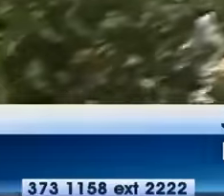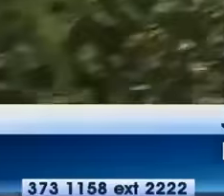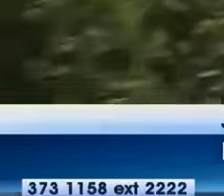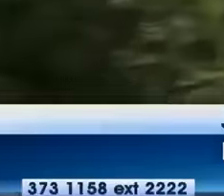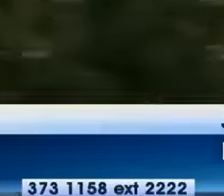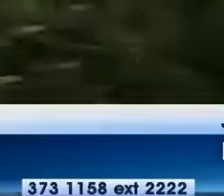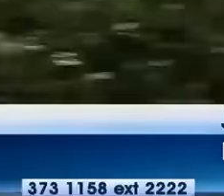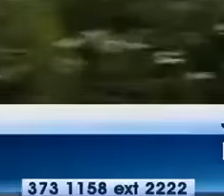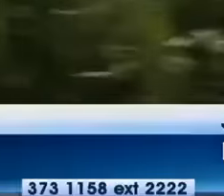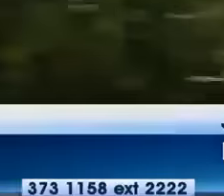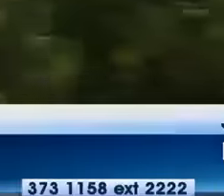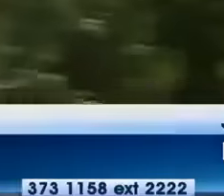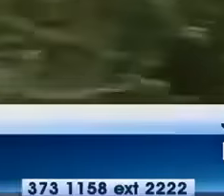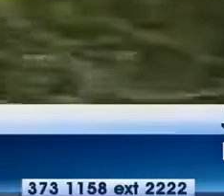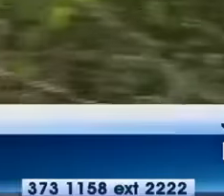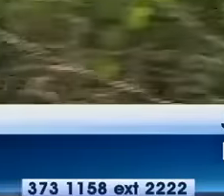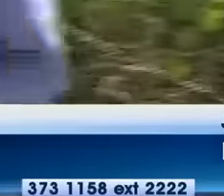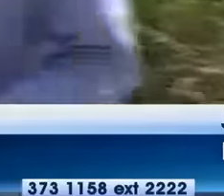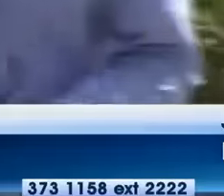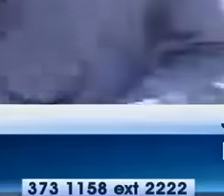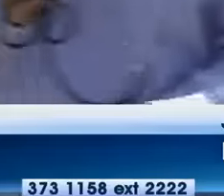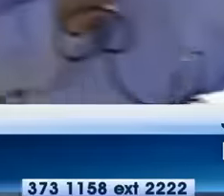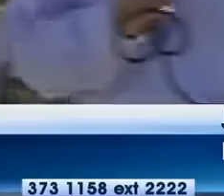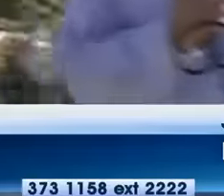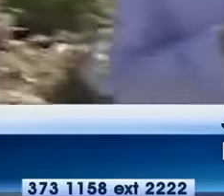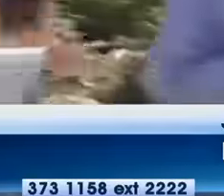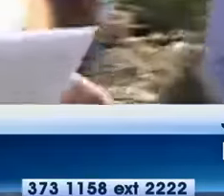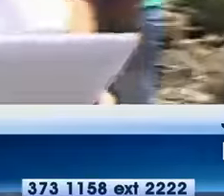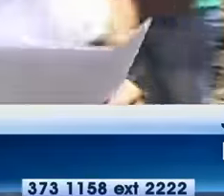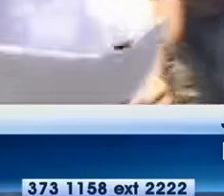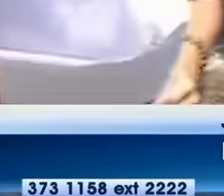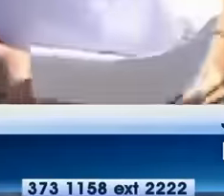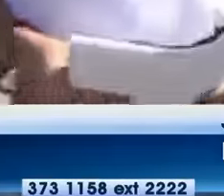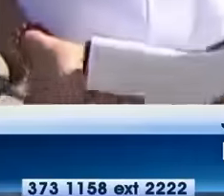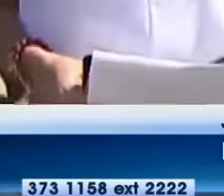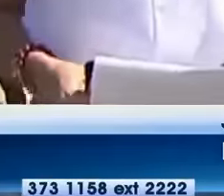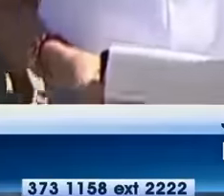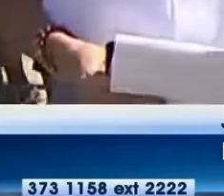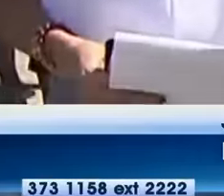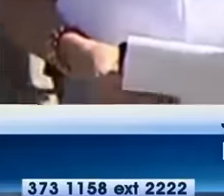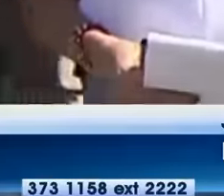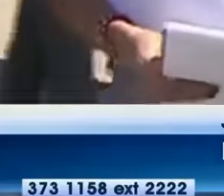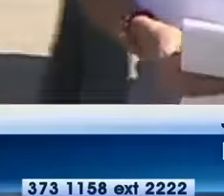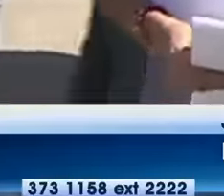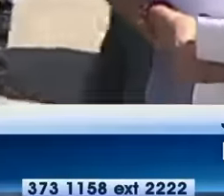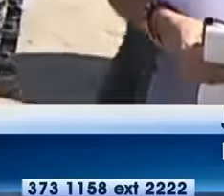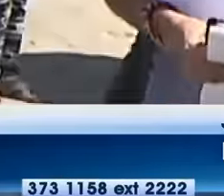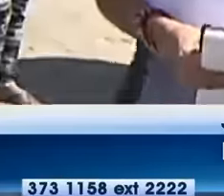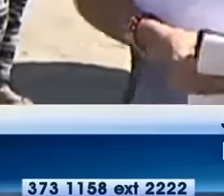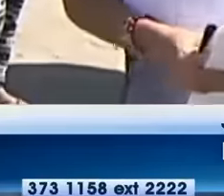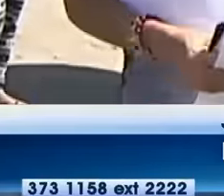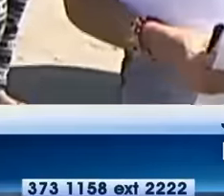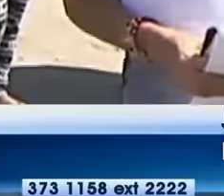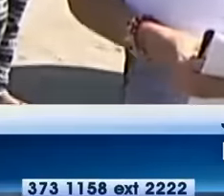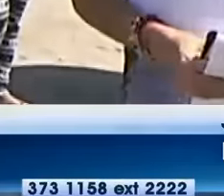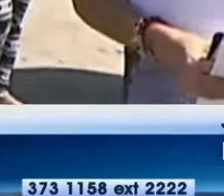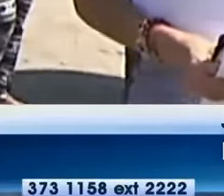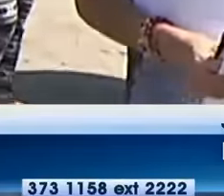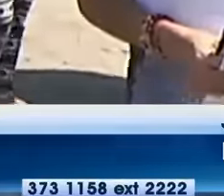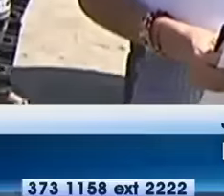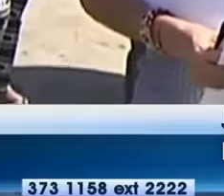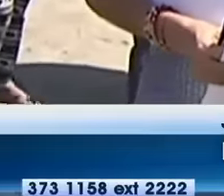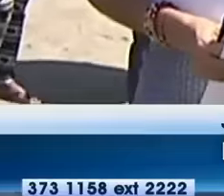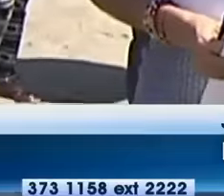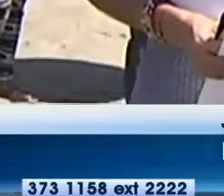Limpio y ya estamos en vivo y en directo con Carla Aguas. Ella es representante de comunicación de Puerto Limpio. Carla, buenos días, gracias por atender